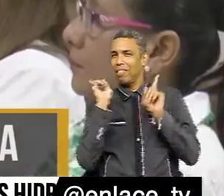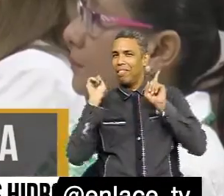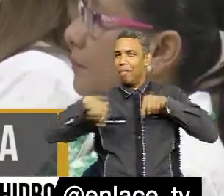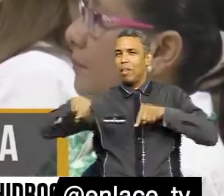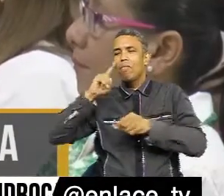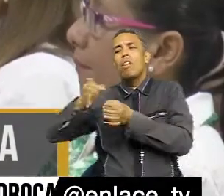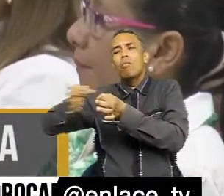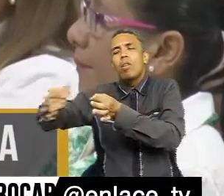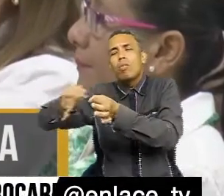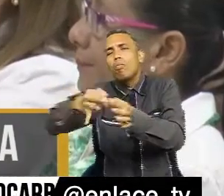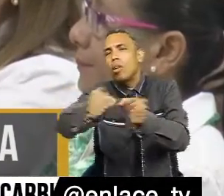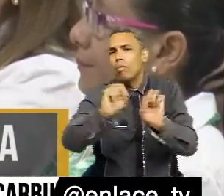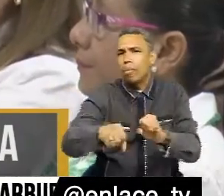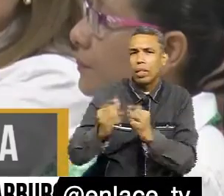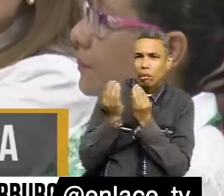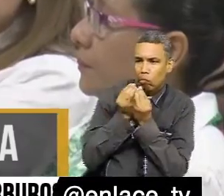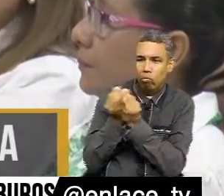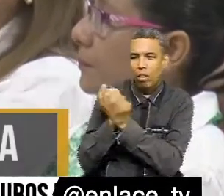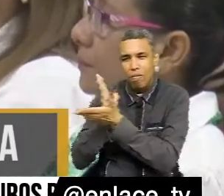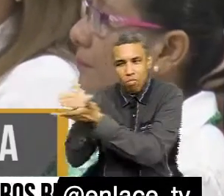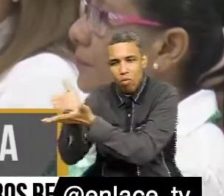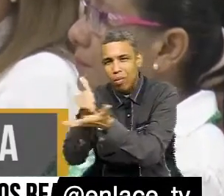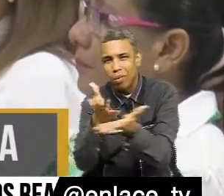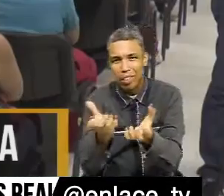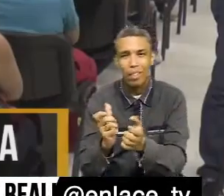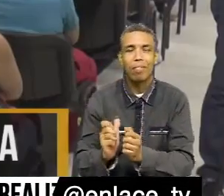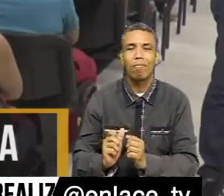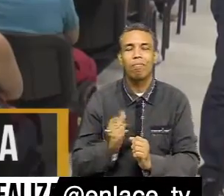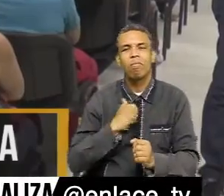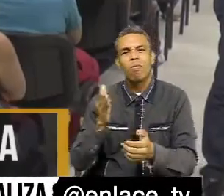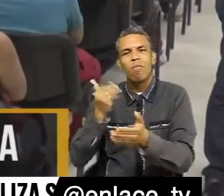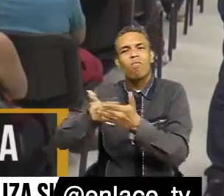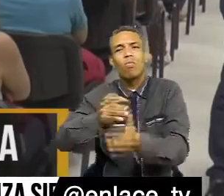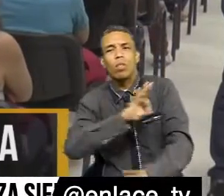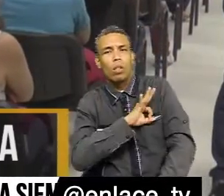municipios. La Semana Universitaria de la UIS se cumplirá hasta el próximo sábado